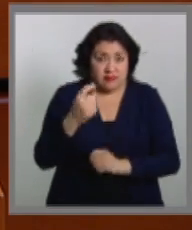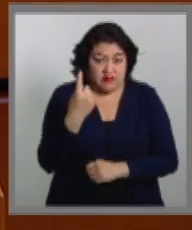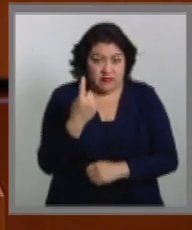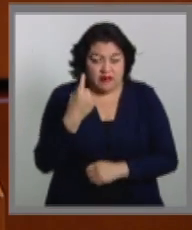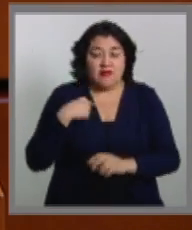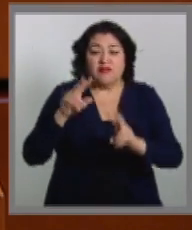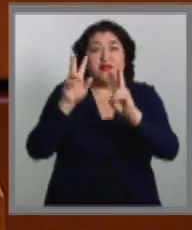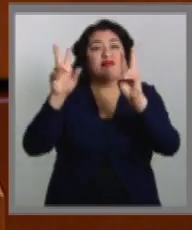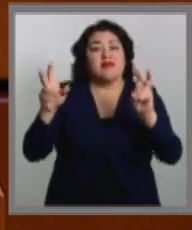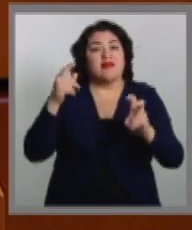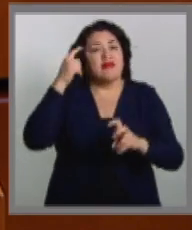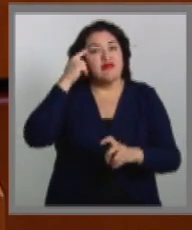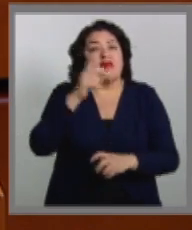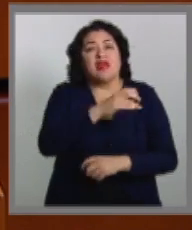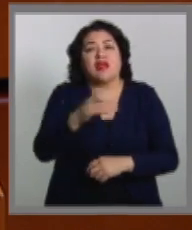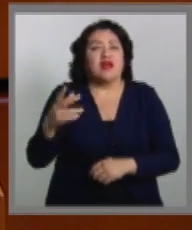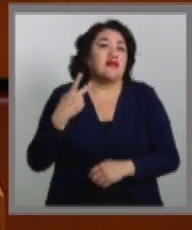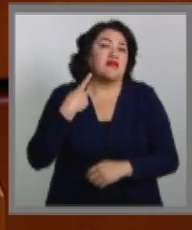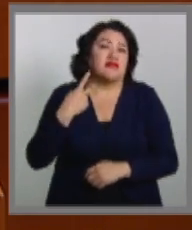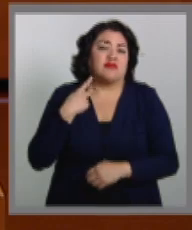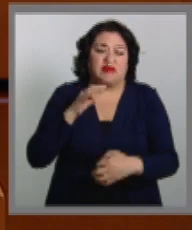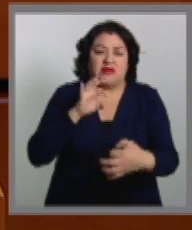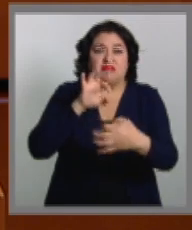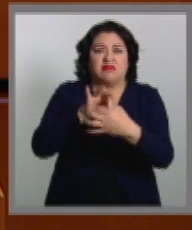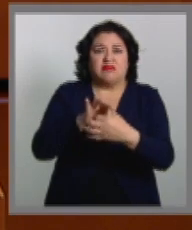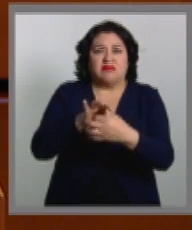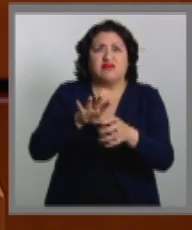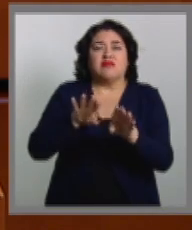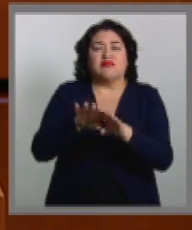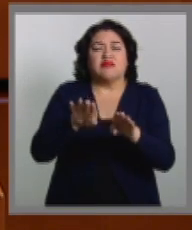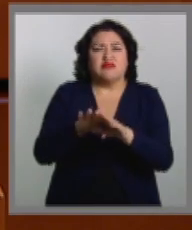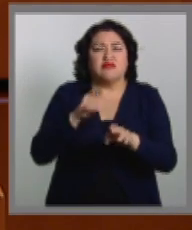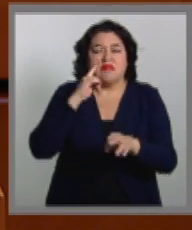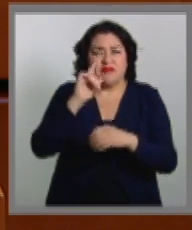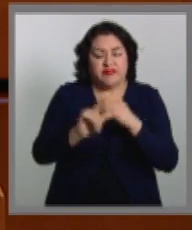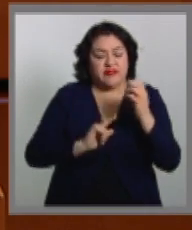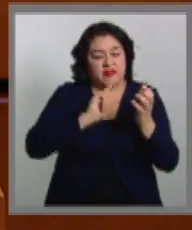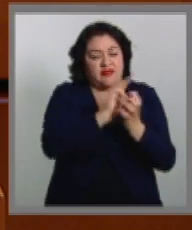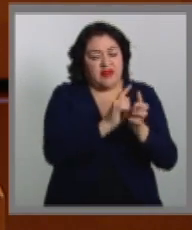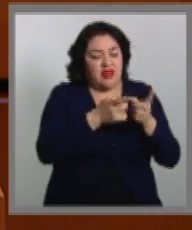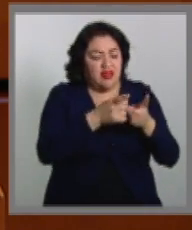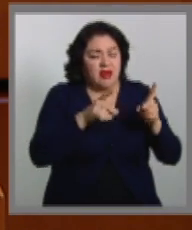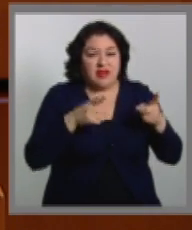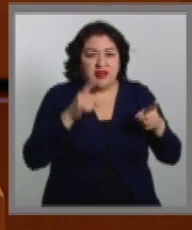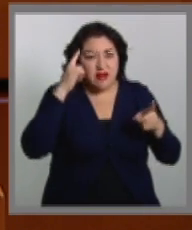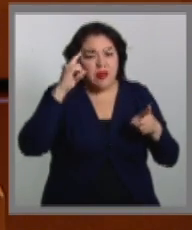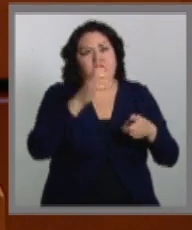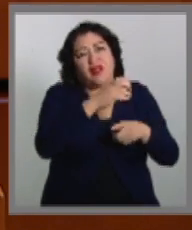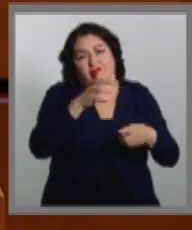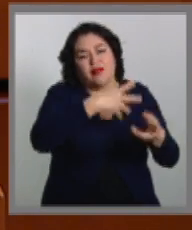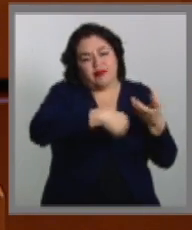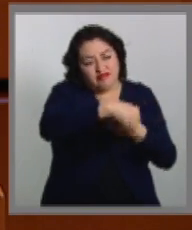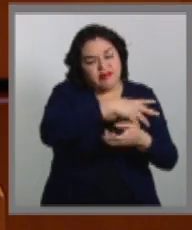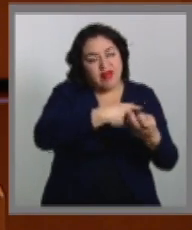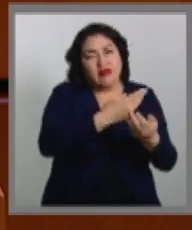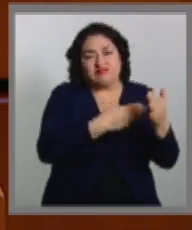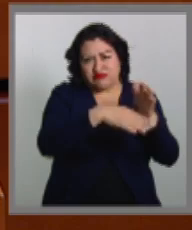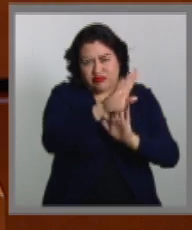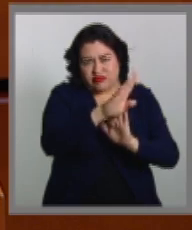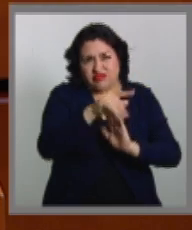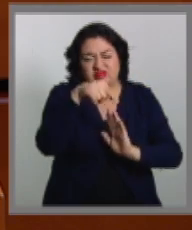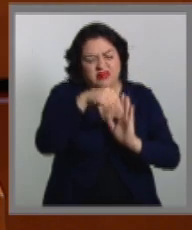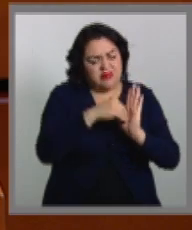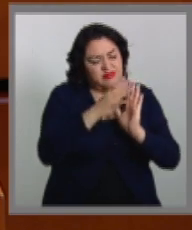agrícola y su aplicación tienen fundamento en la Ley de Desarrollo Rural Sustentable, que promueve la generación